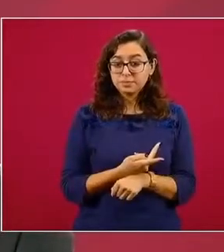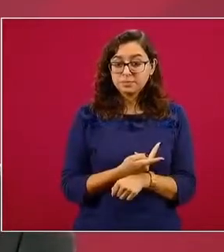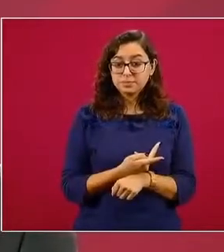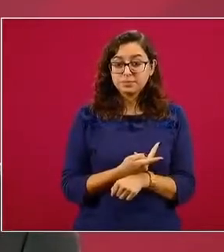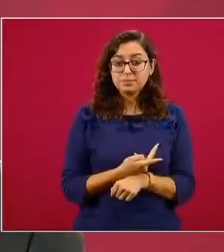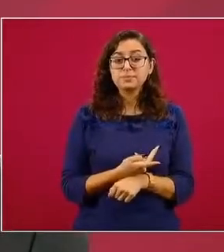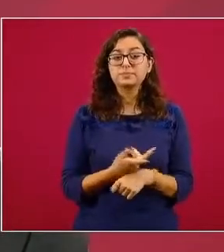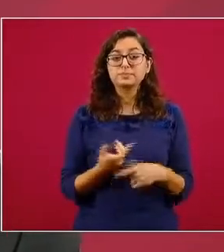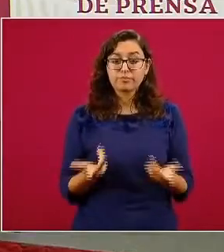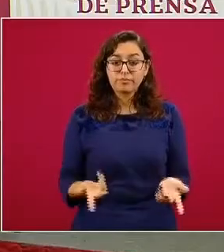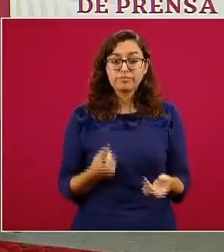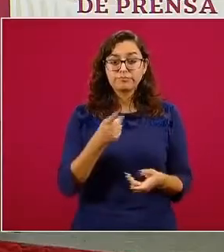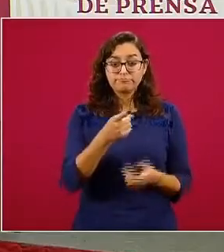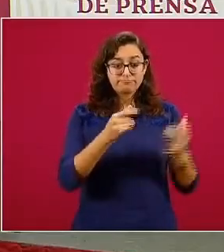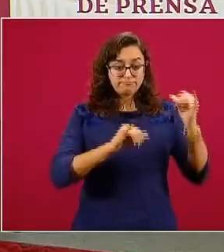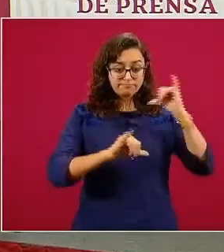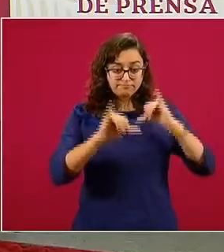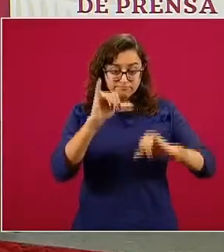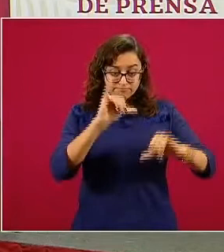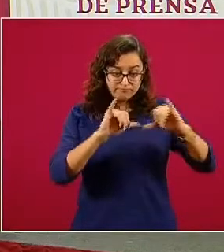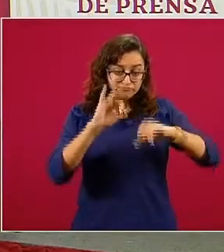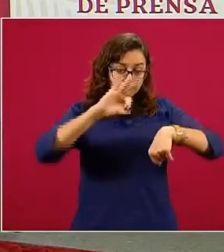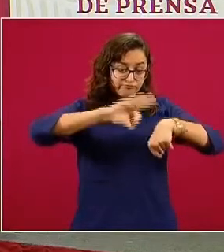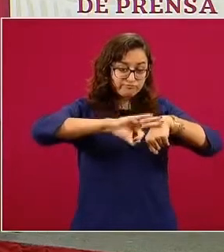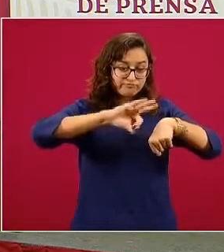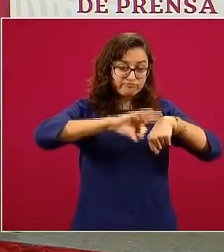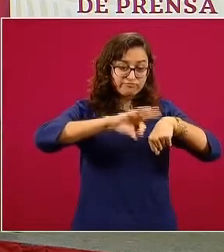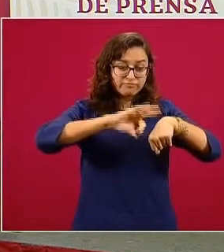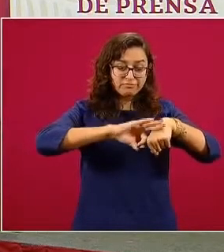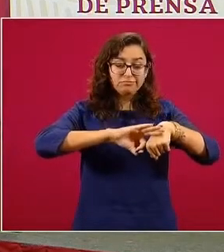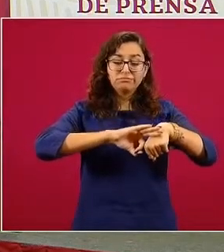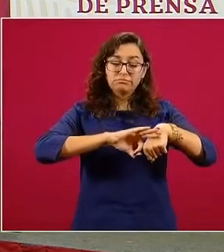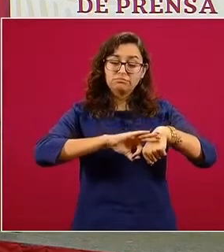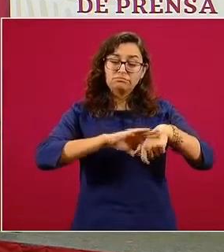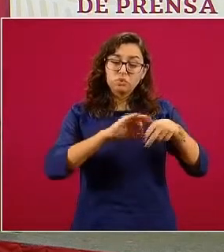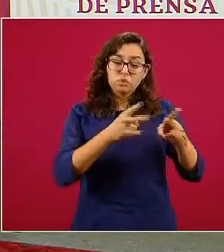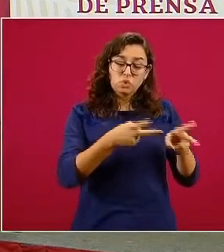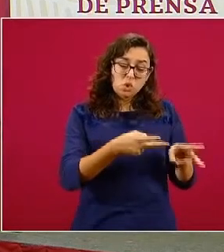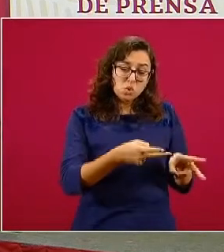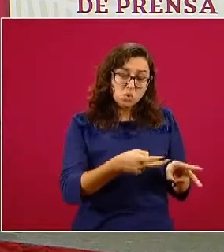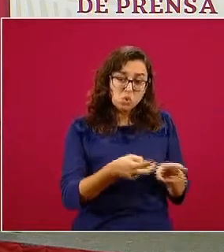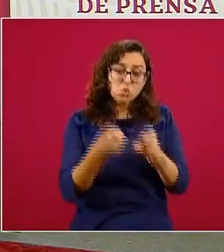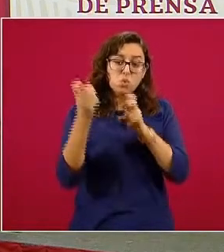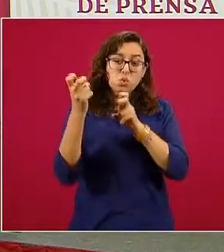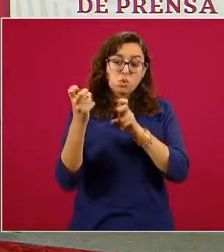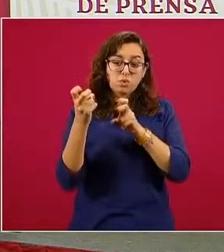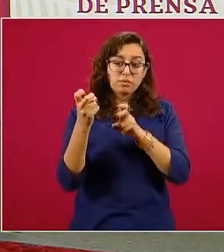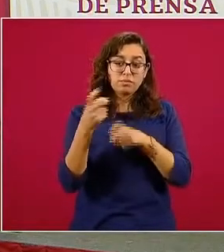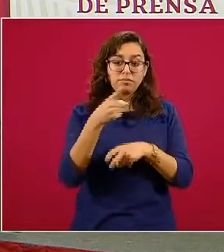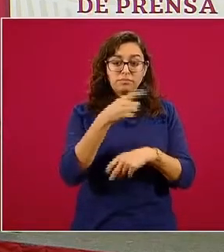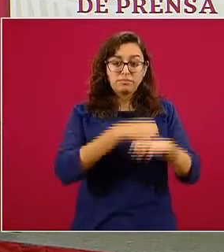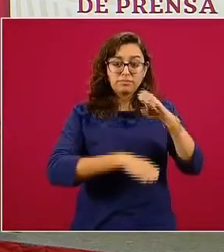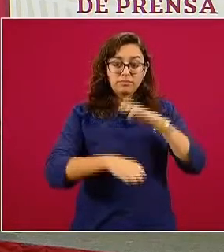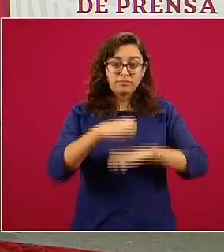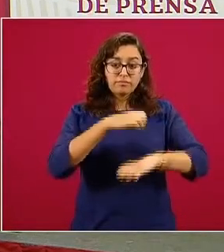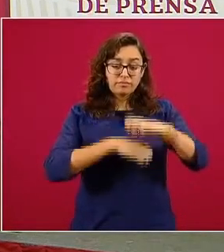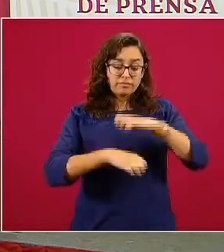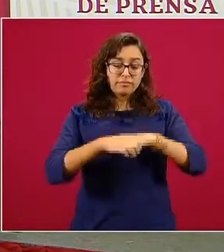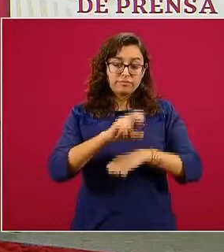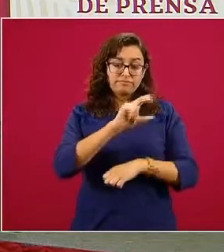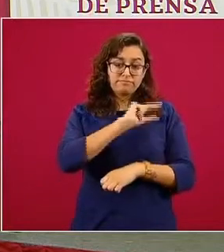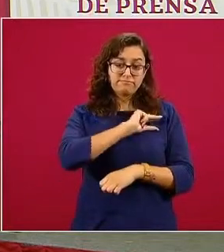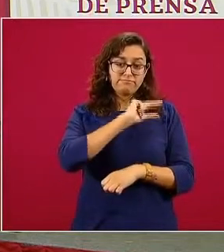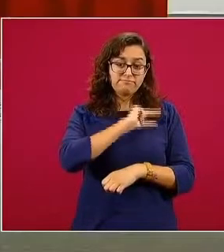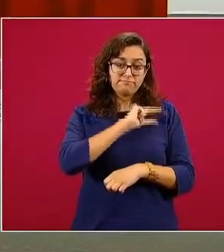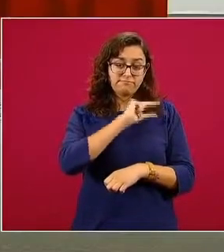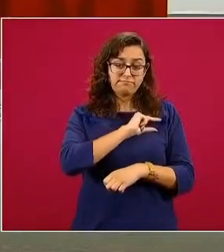atraco, un asalto con violencia a unas bodegas de una compañía privada que se llama Novag, que